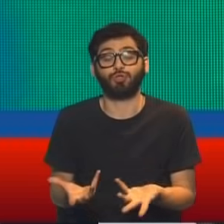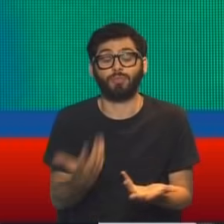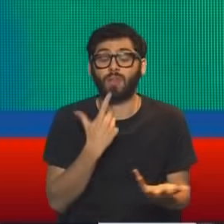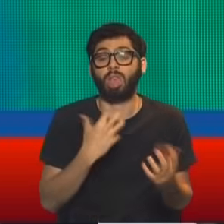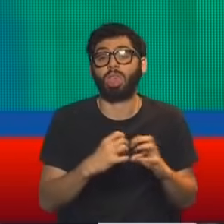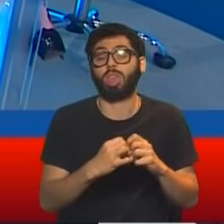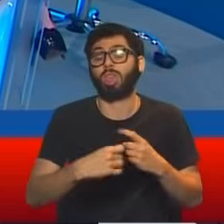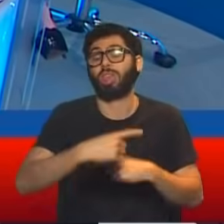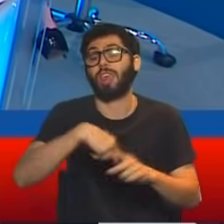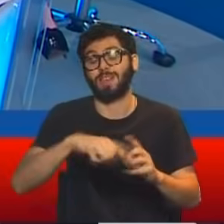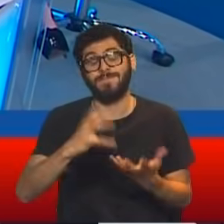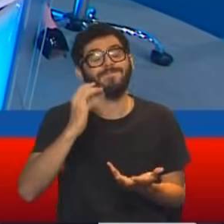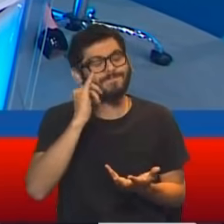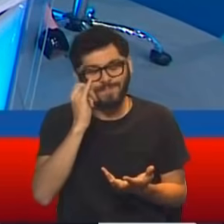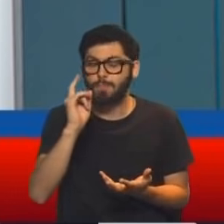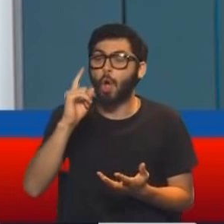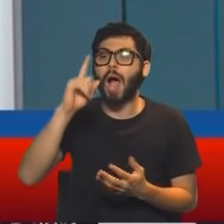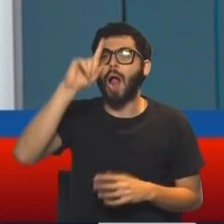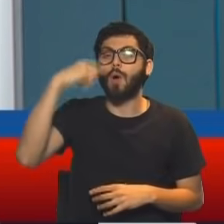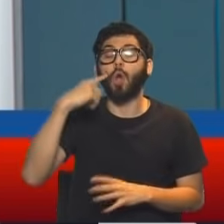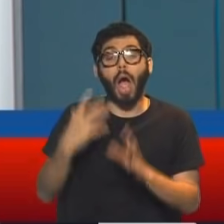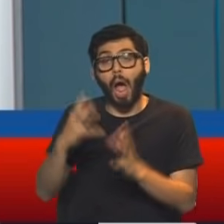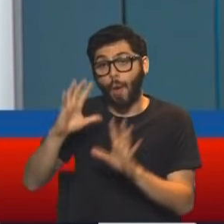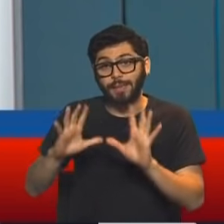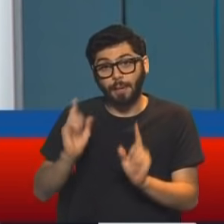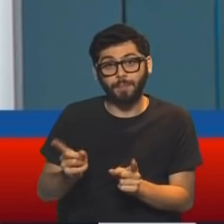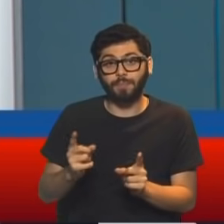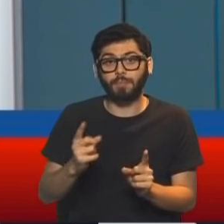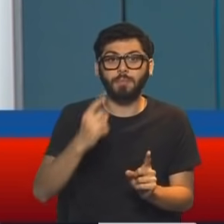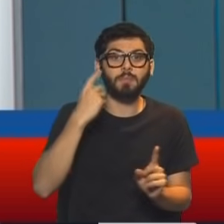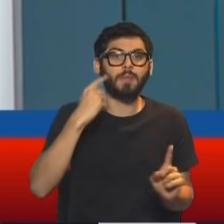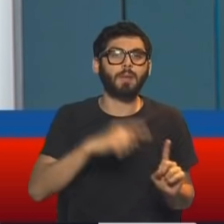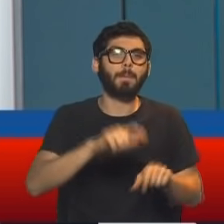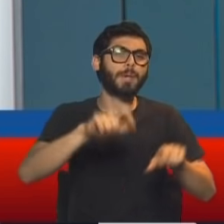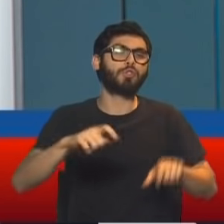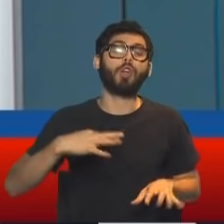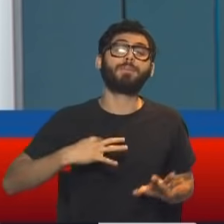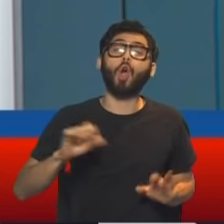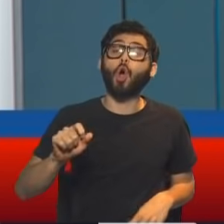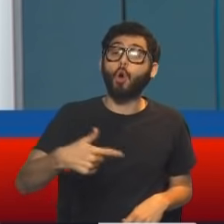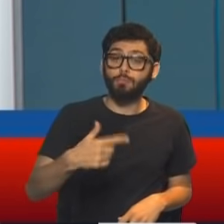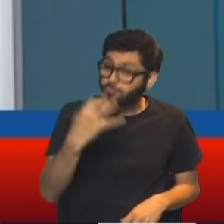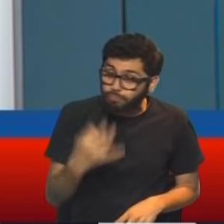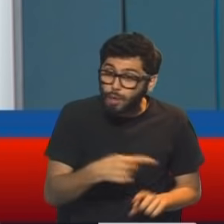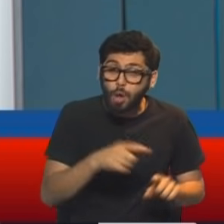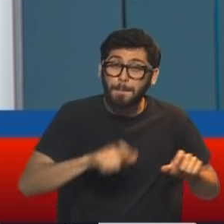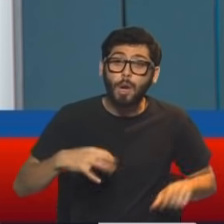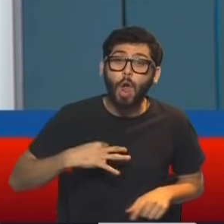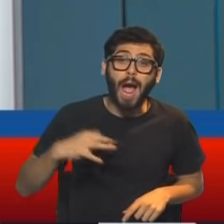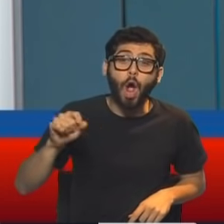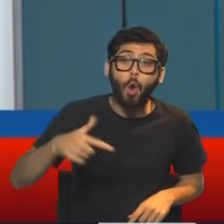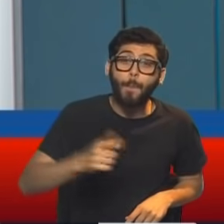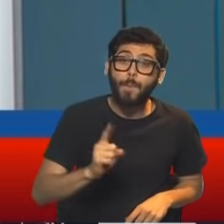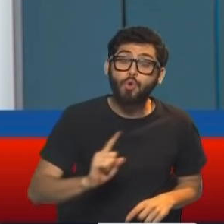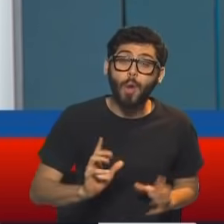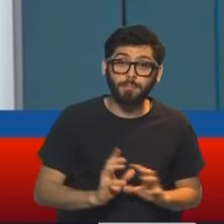una idea que también a veces le ocurre a Alberto, de que son gente común, ciudadanos comunes. No Ya son le pasó a Alberto, ciudadanos esto comunes. mismo.